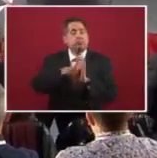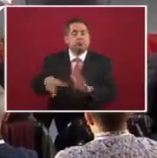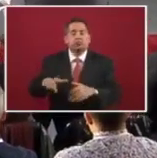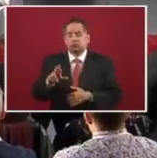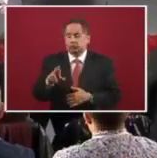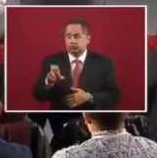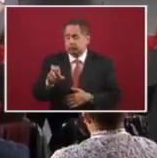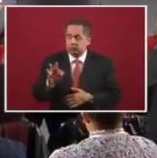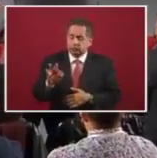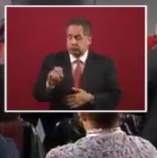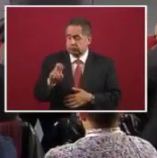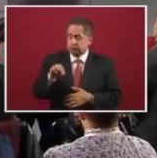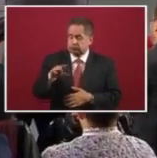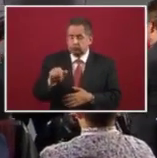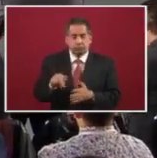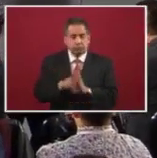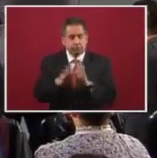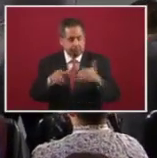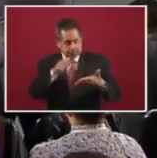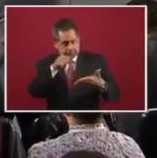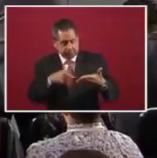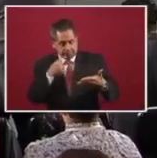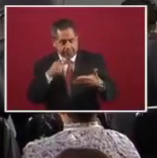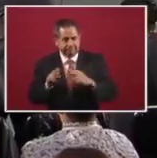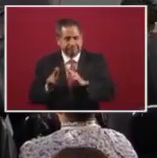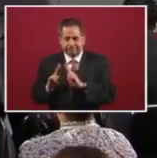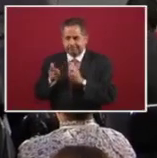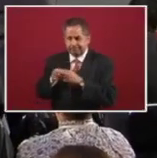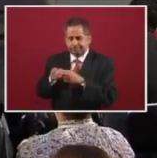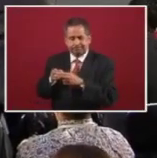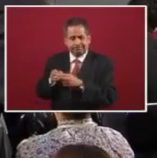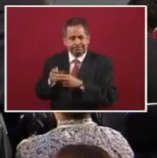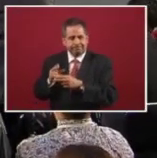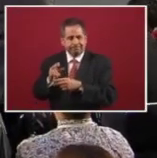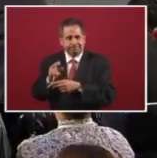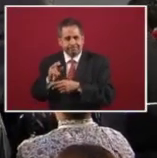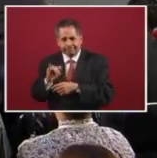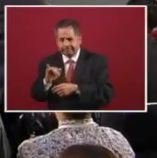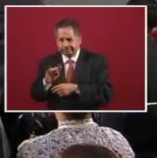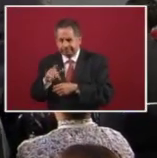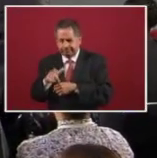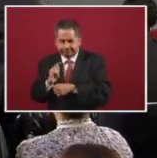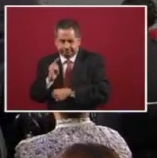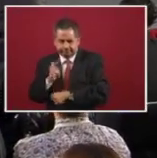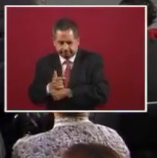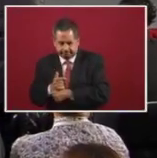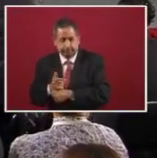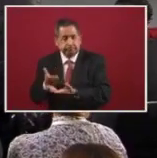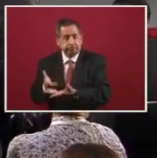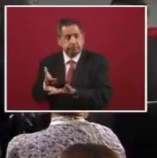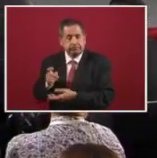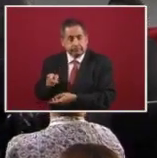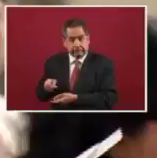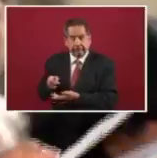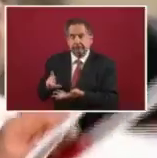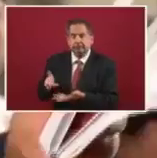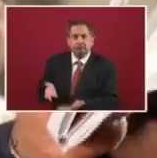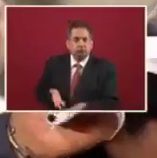Reforma aparece que la Unidad de Inteligencia Fiscal presentó ante la